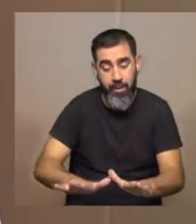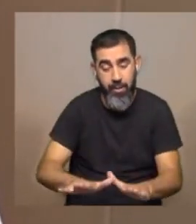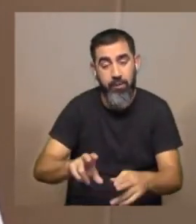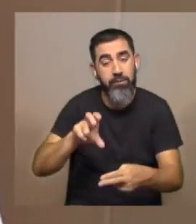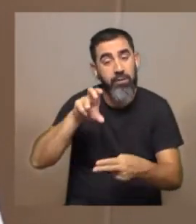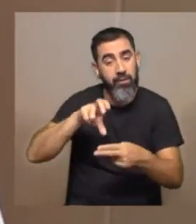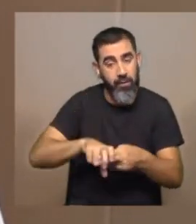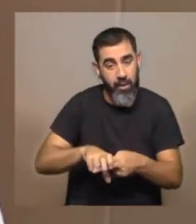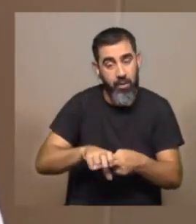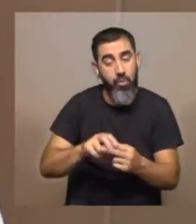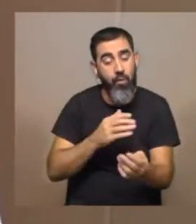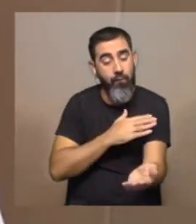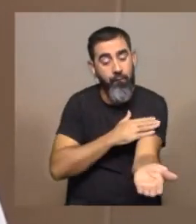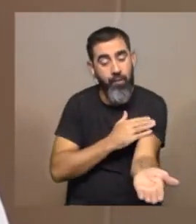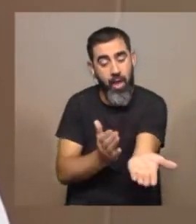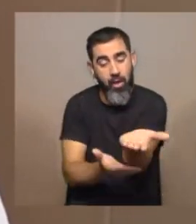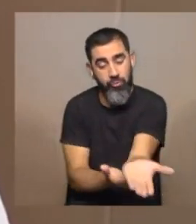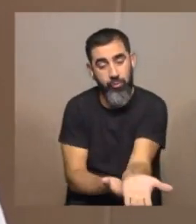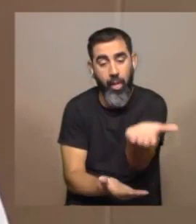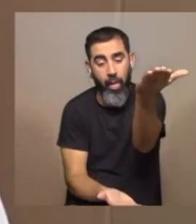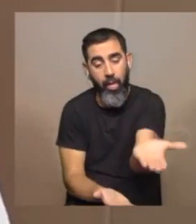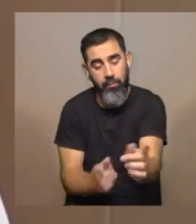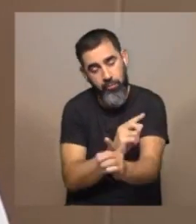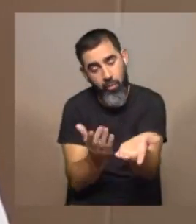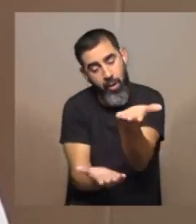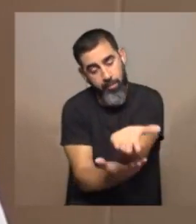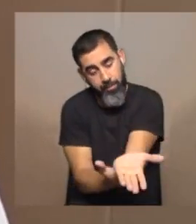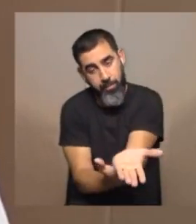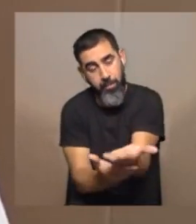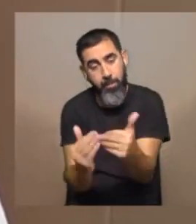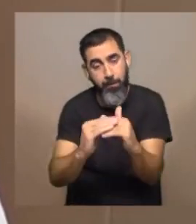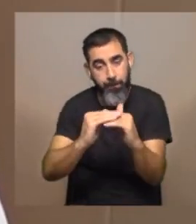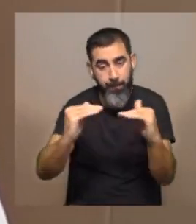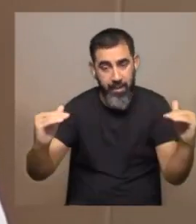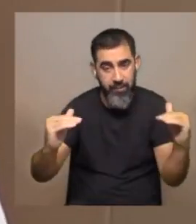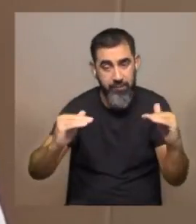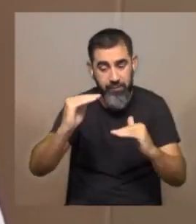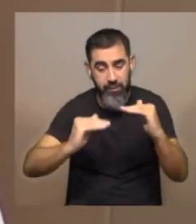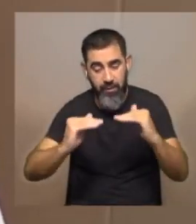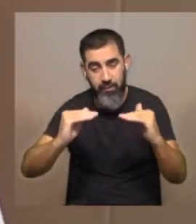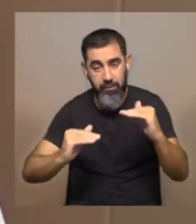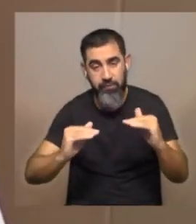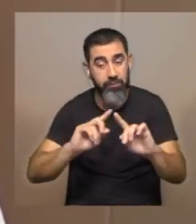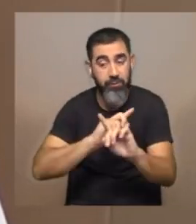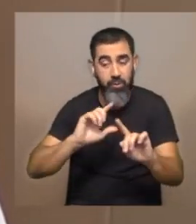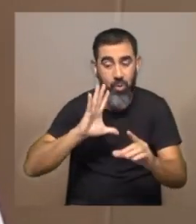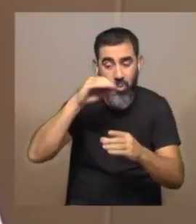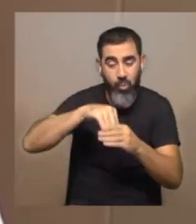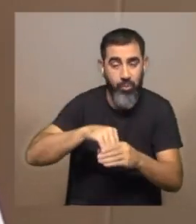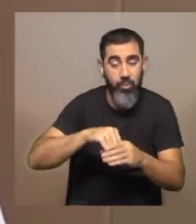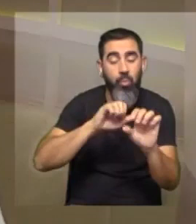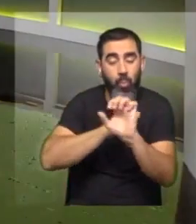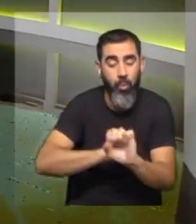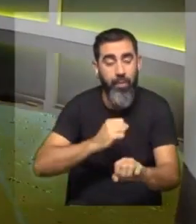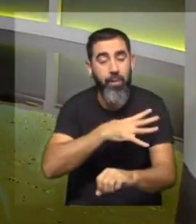sentado, tengo que tener el brazo apoyado a la altura de una mesa. En fin, una serie de cosas que si no se contemplan, eso hace